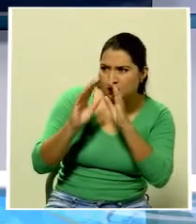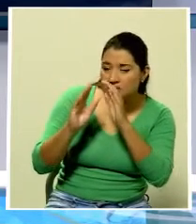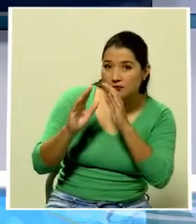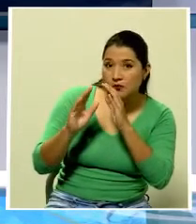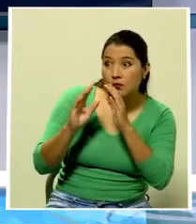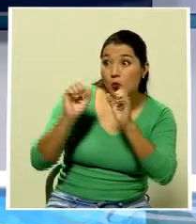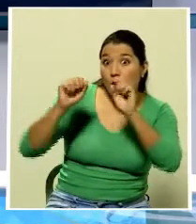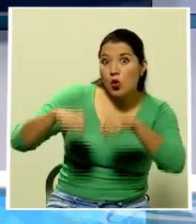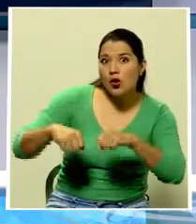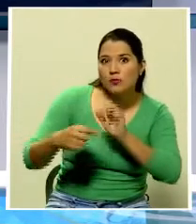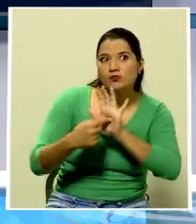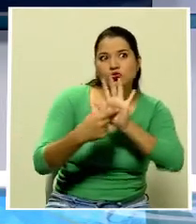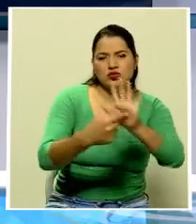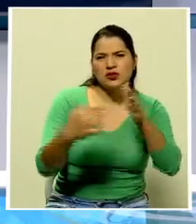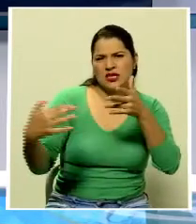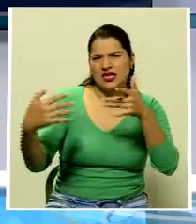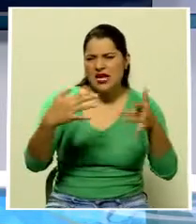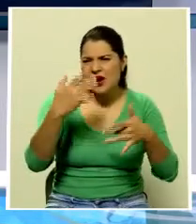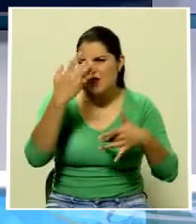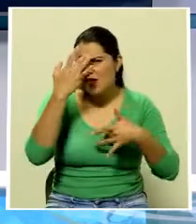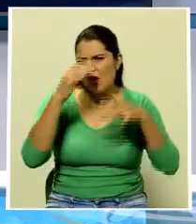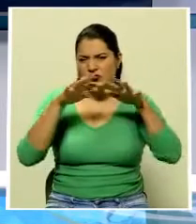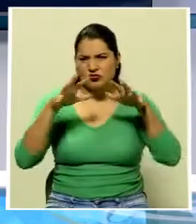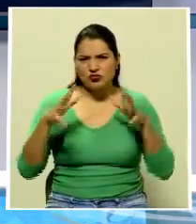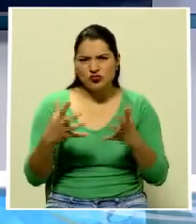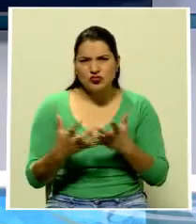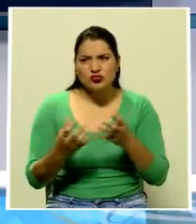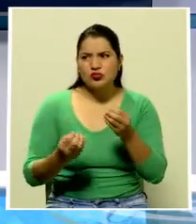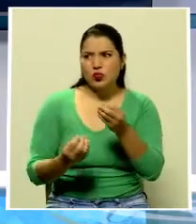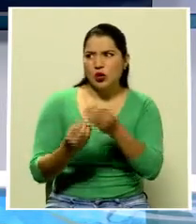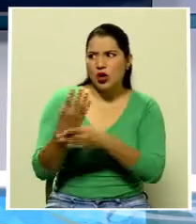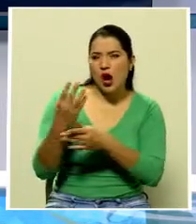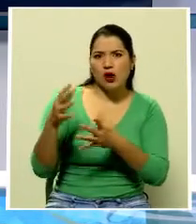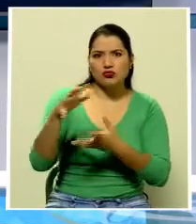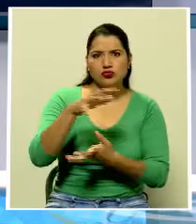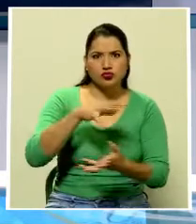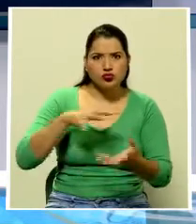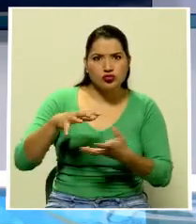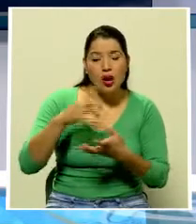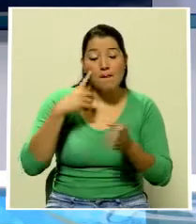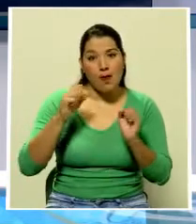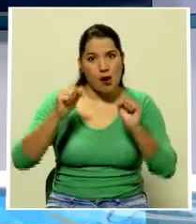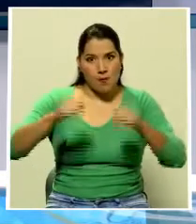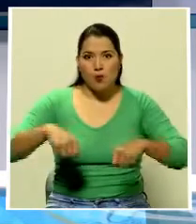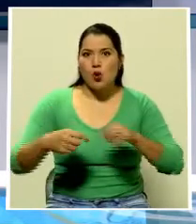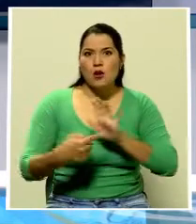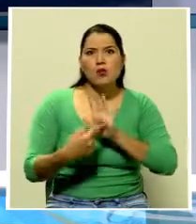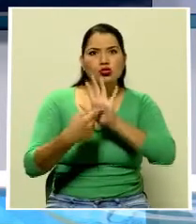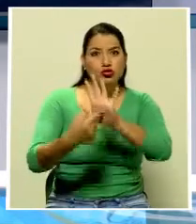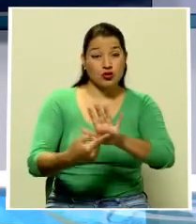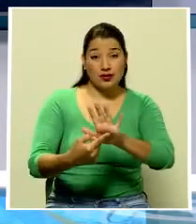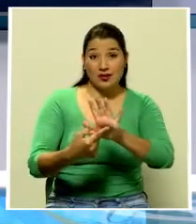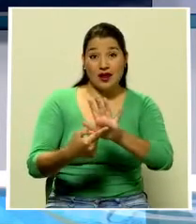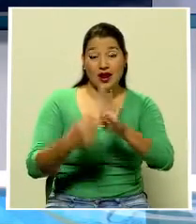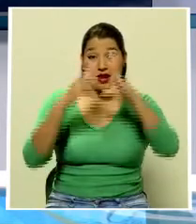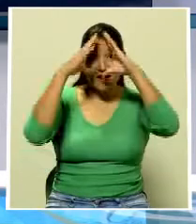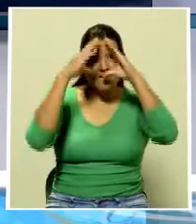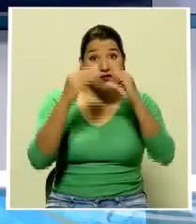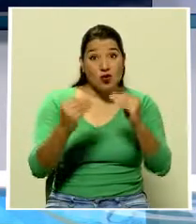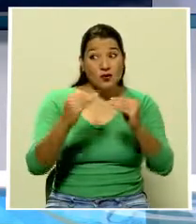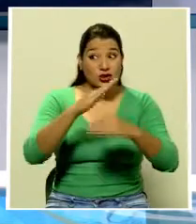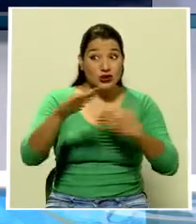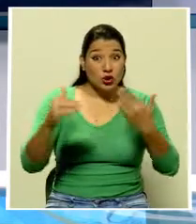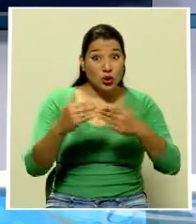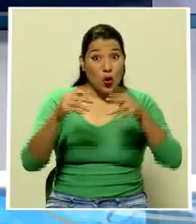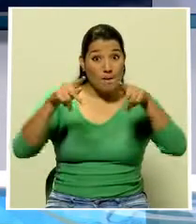Estado, huracanes, para sacar a la luz la información que la ciudadanía necesita conocer